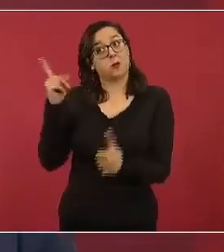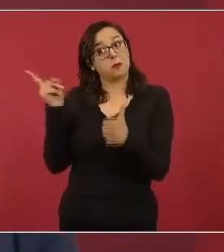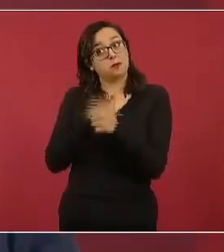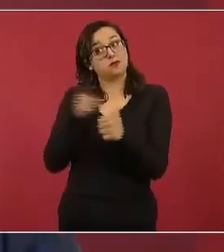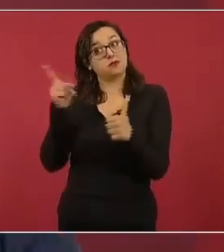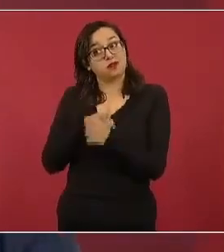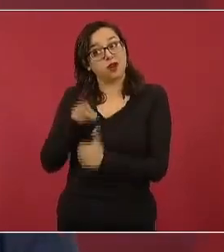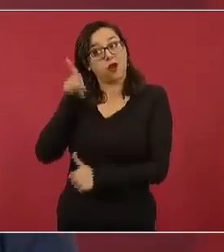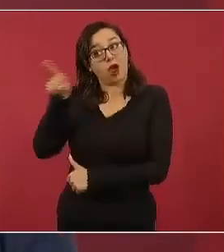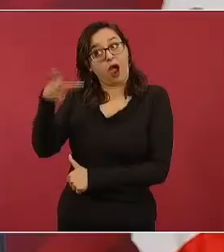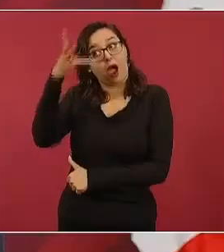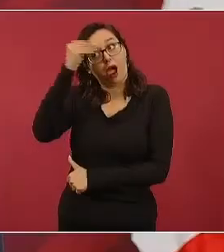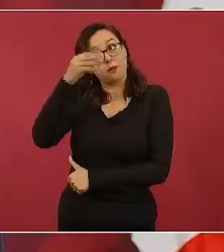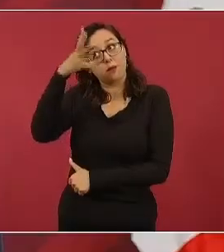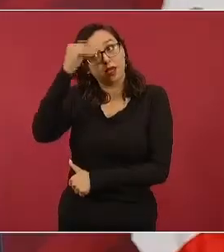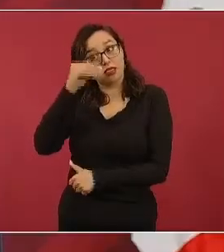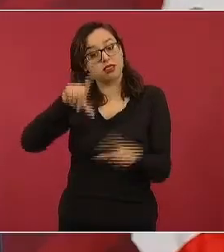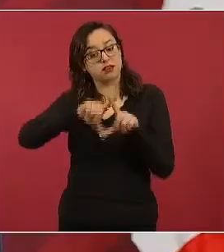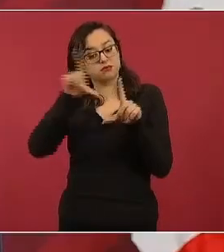respetar.